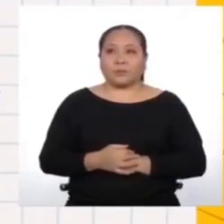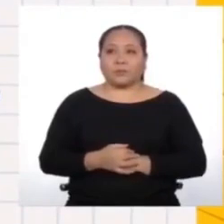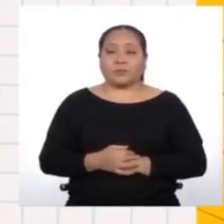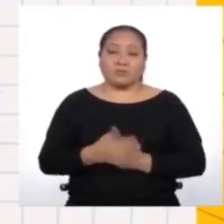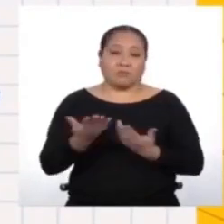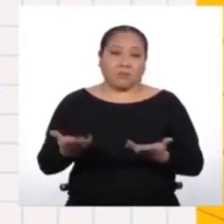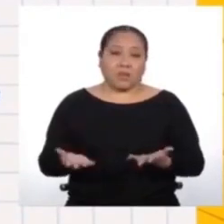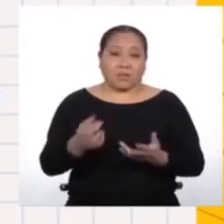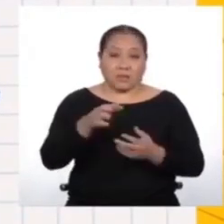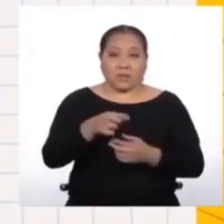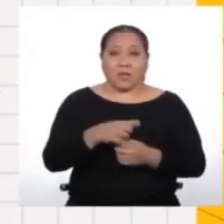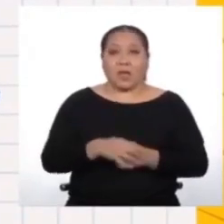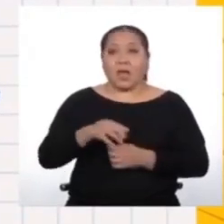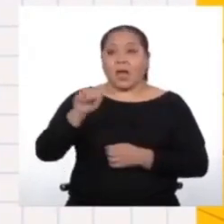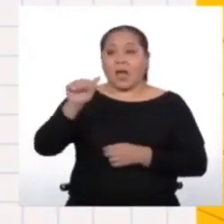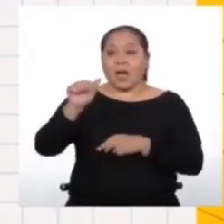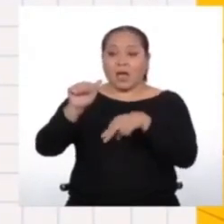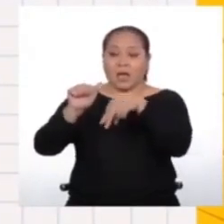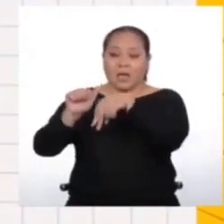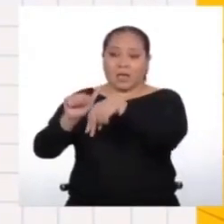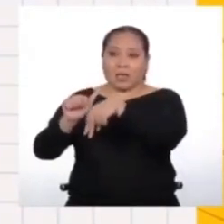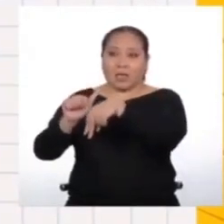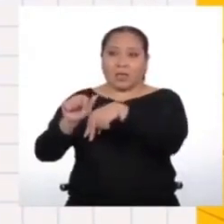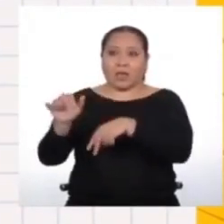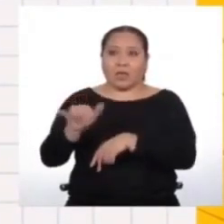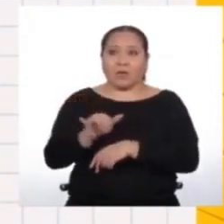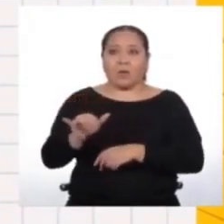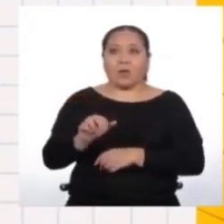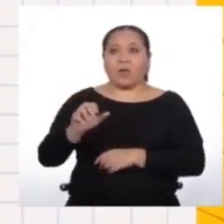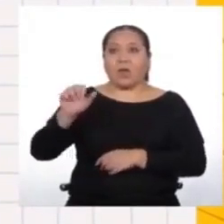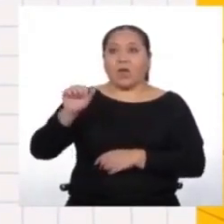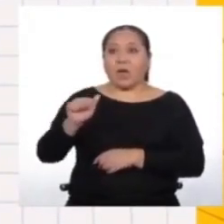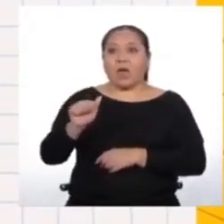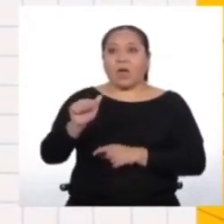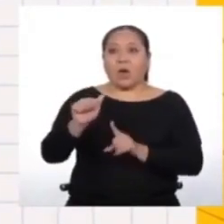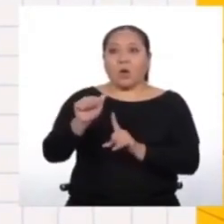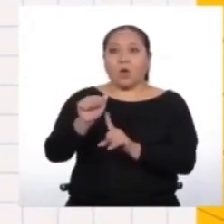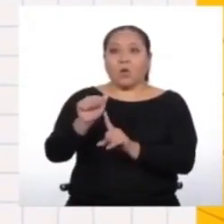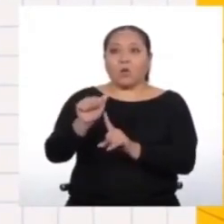Por lo tanto, A sub n es igual a sub 1